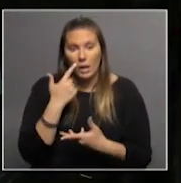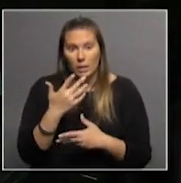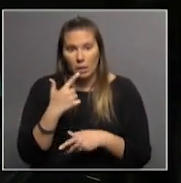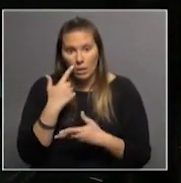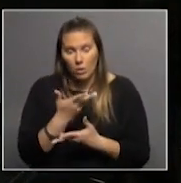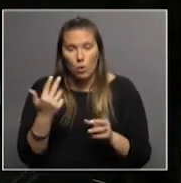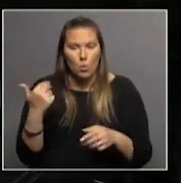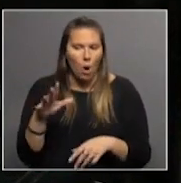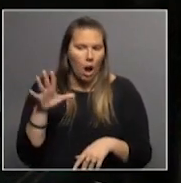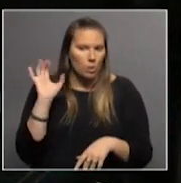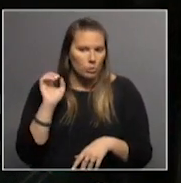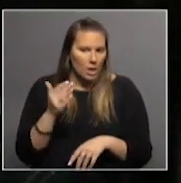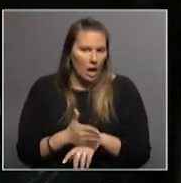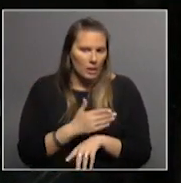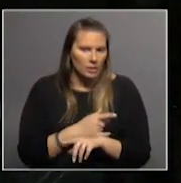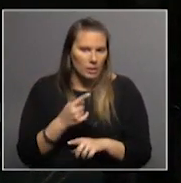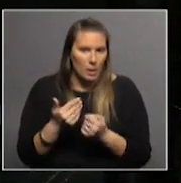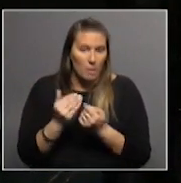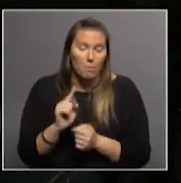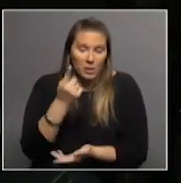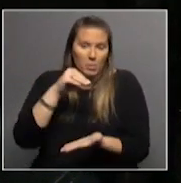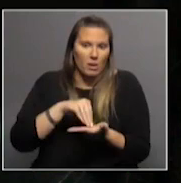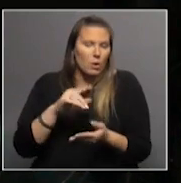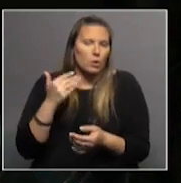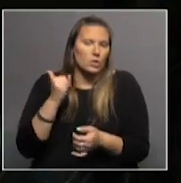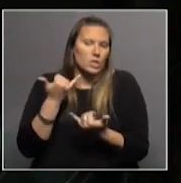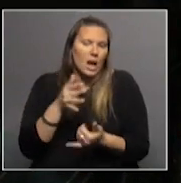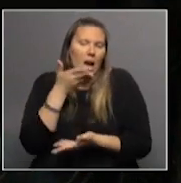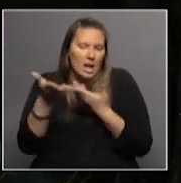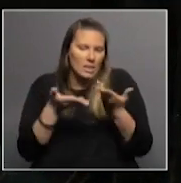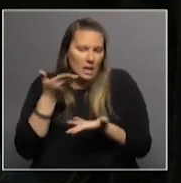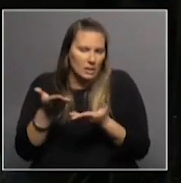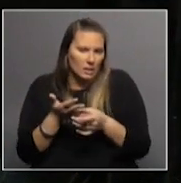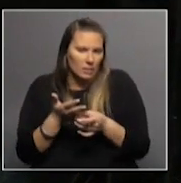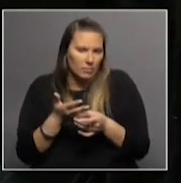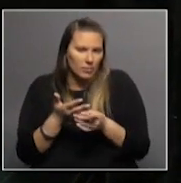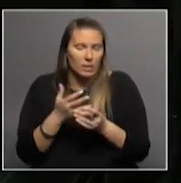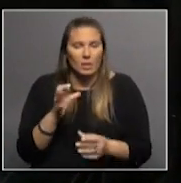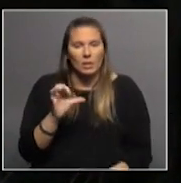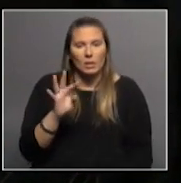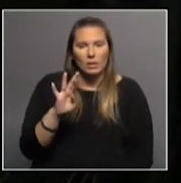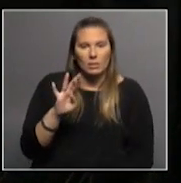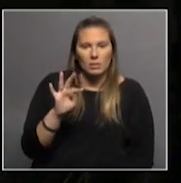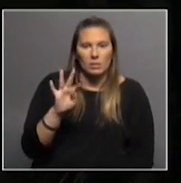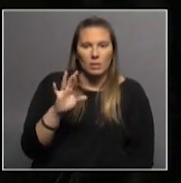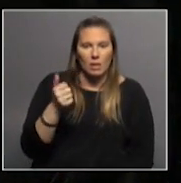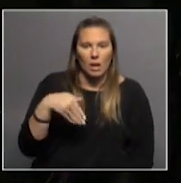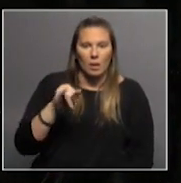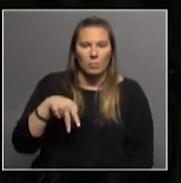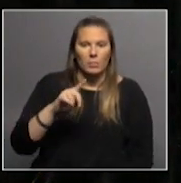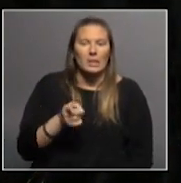nunca escuchadas se estrenando ahí hoy estrenamos en el este de beijing néctar y me